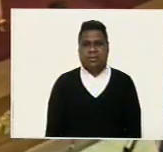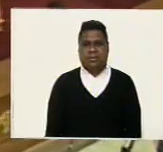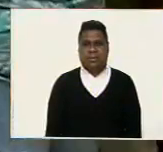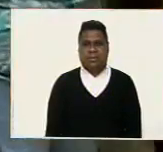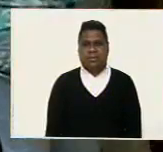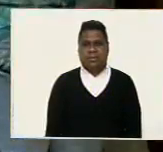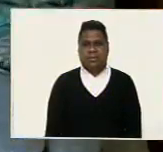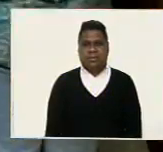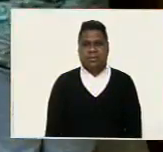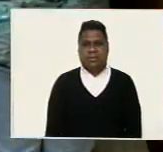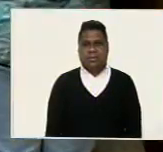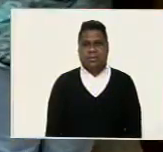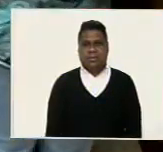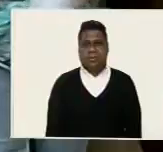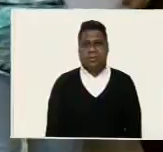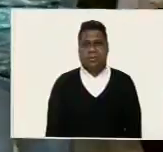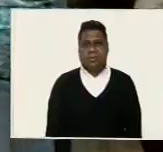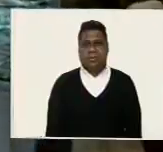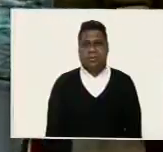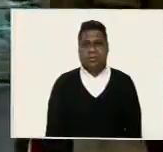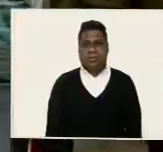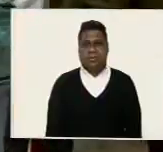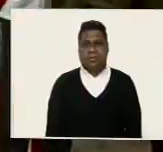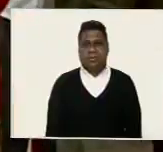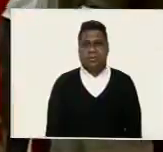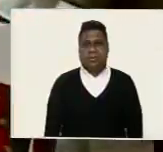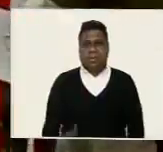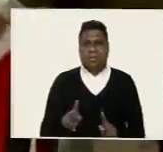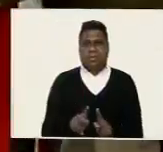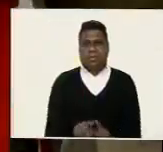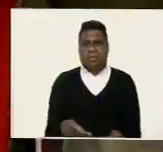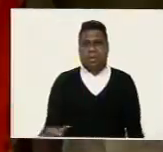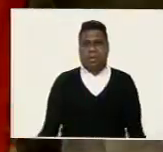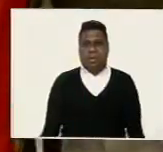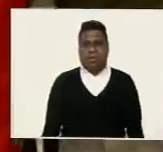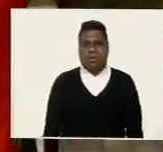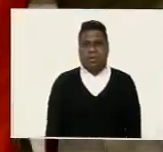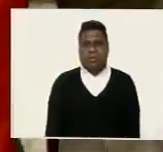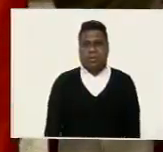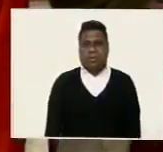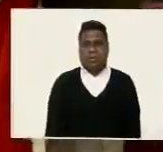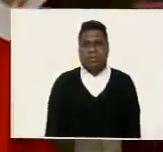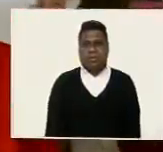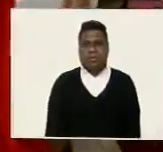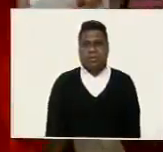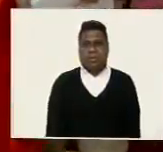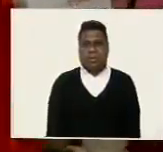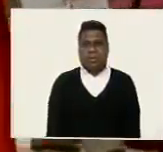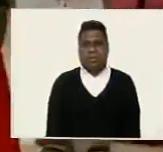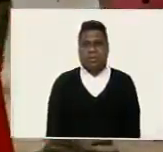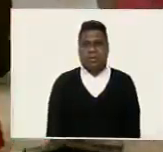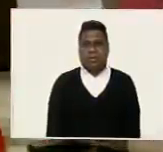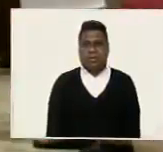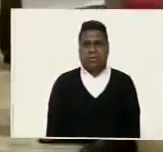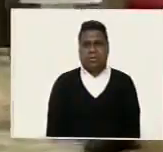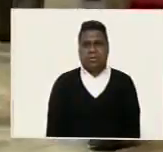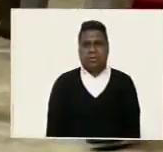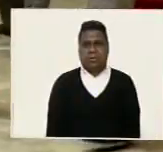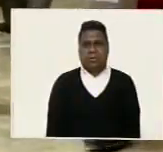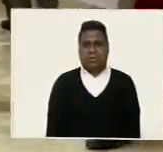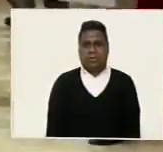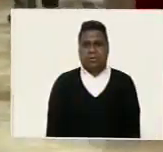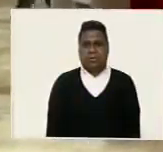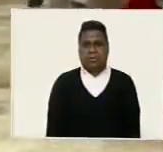batalla de ideas revolucionarias. Destacaban entonces que estarán rindiéndole homenaje al libertador Simón Bolívar.